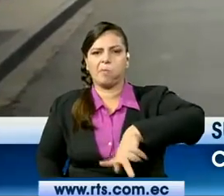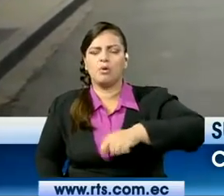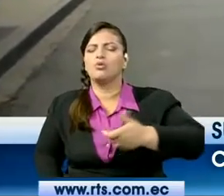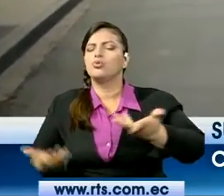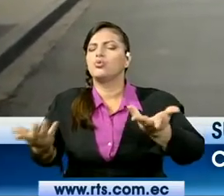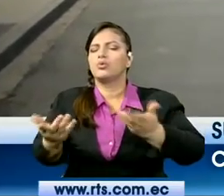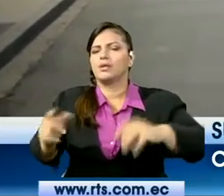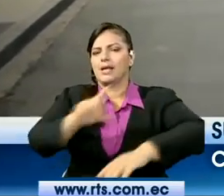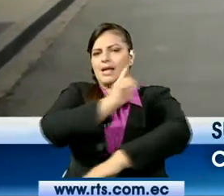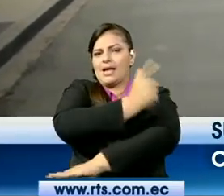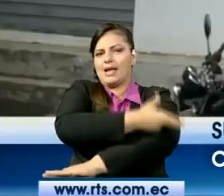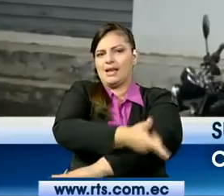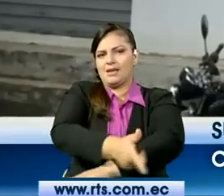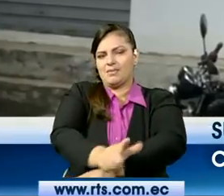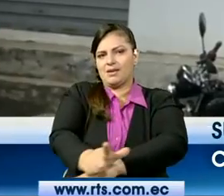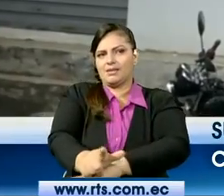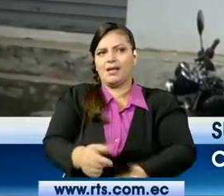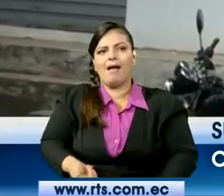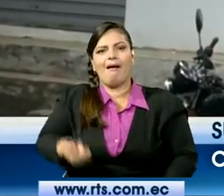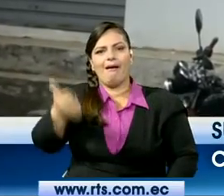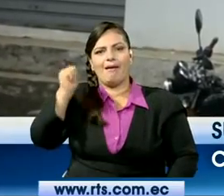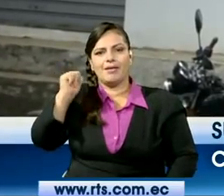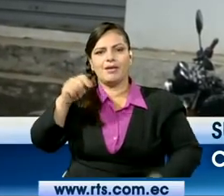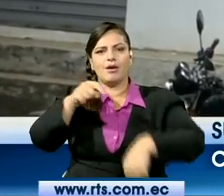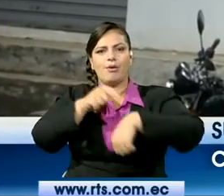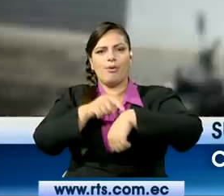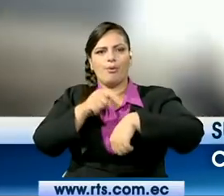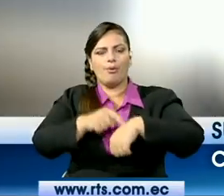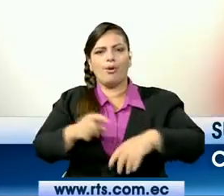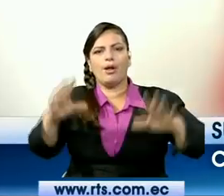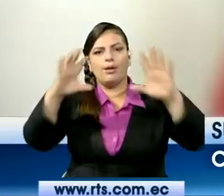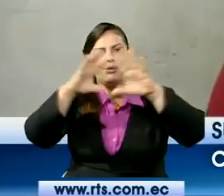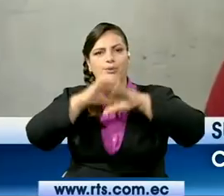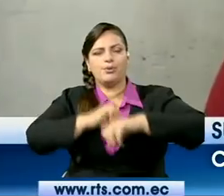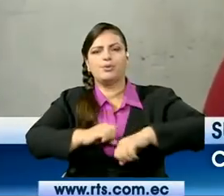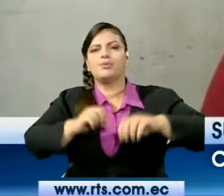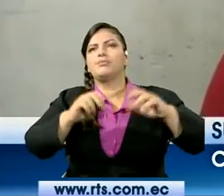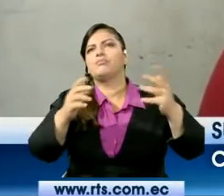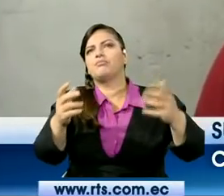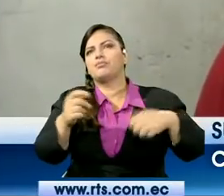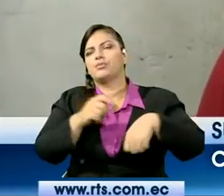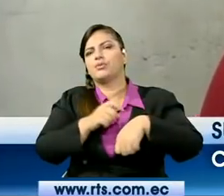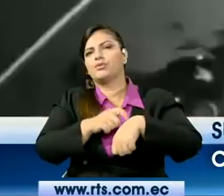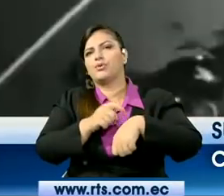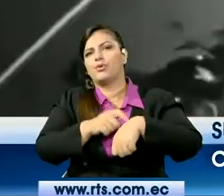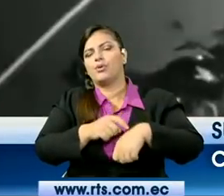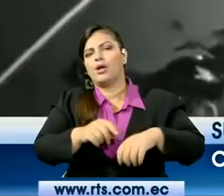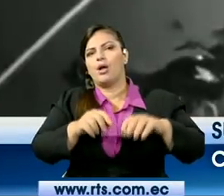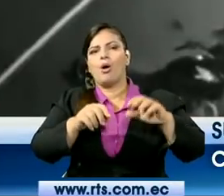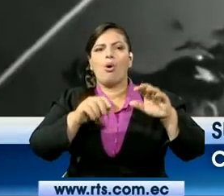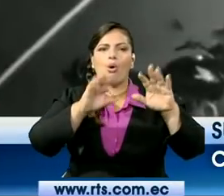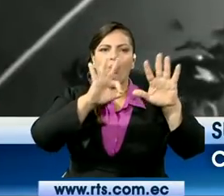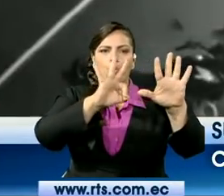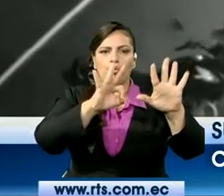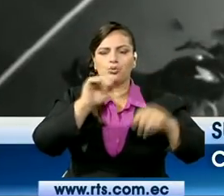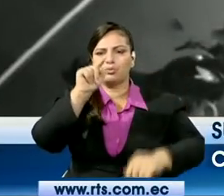Cantón La Libertad aproximadamente a las 20 horas con 45 minutos. Y lamentablemente es un descuido de uno de nuestros muchachos